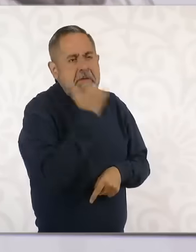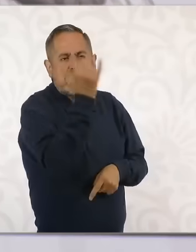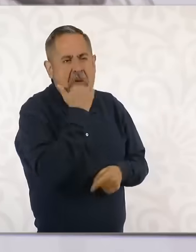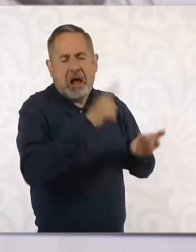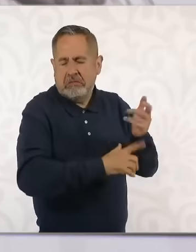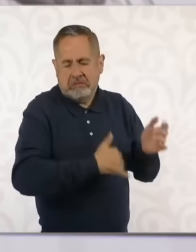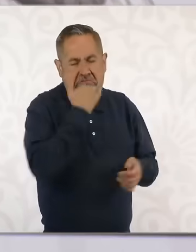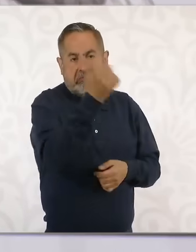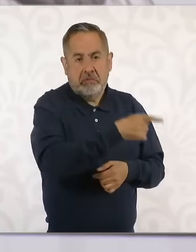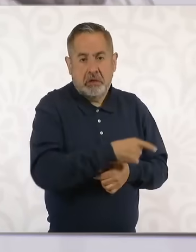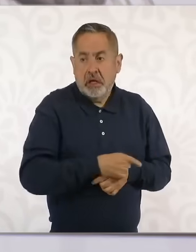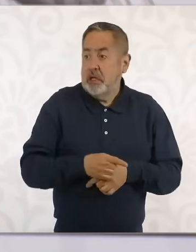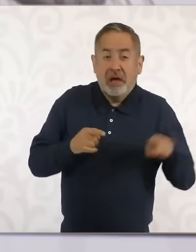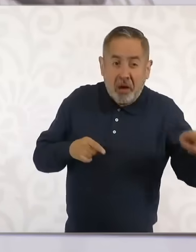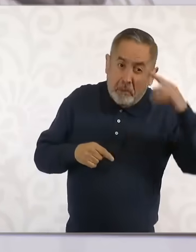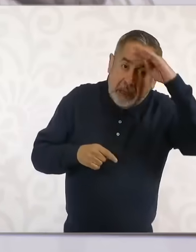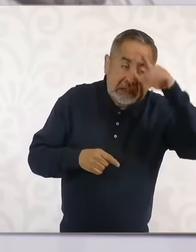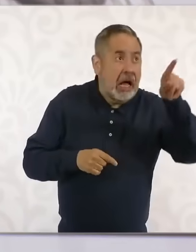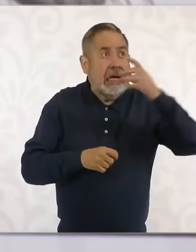piensan que fortaleciéndose